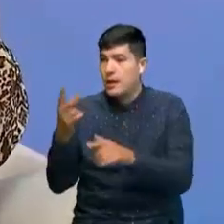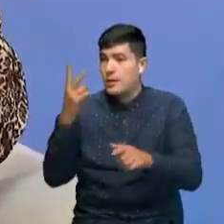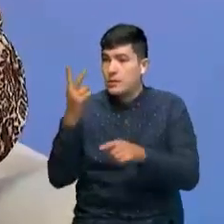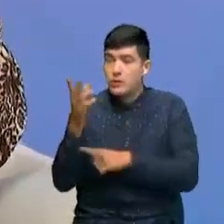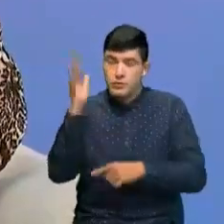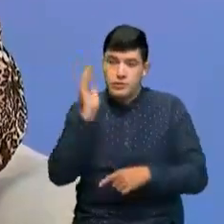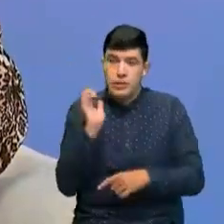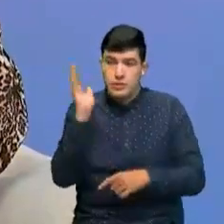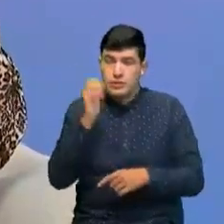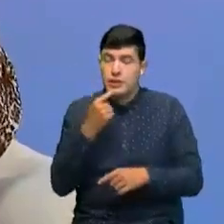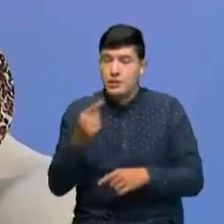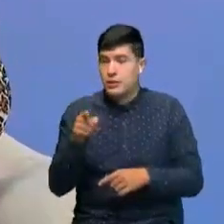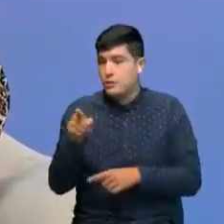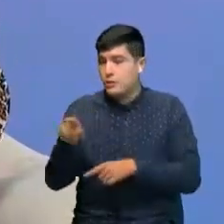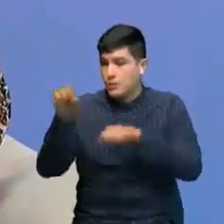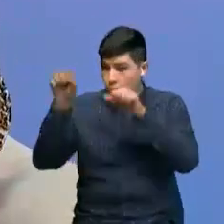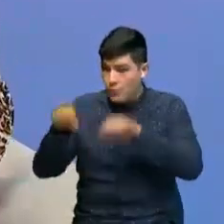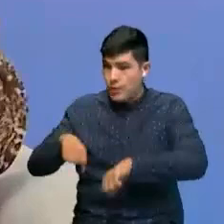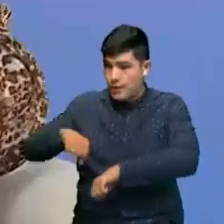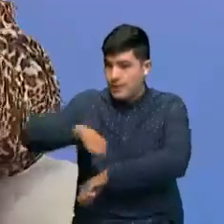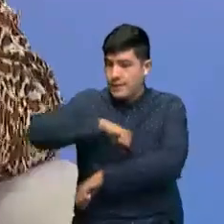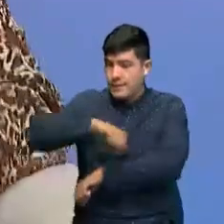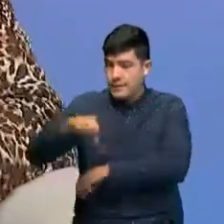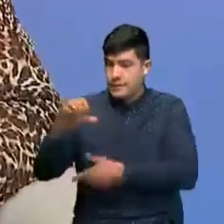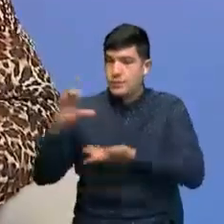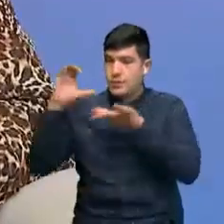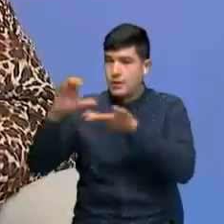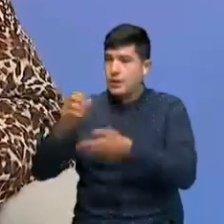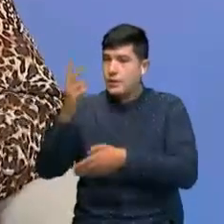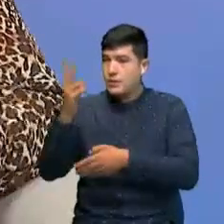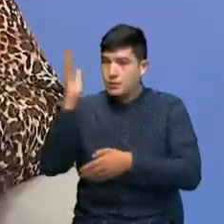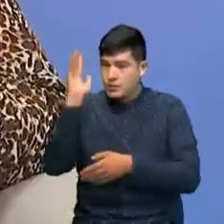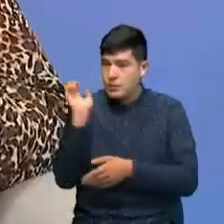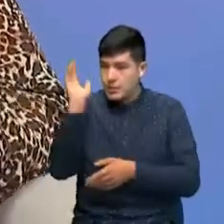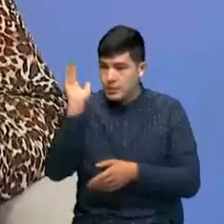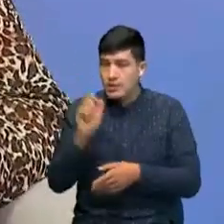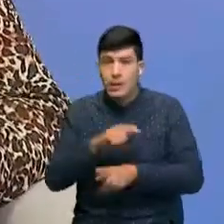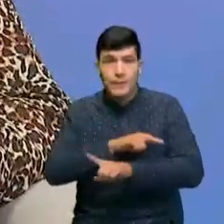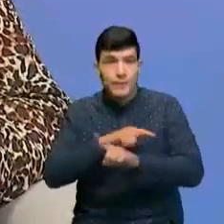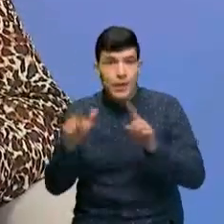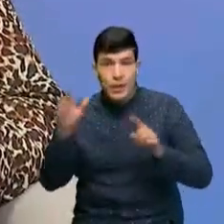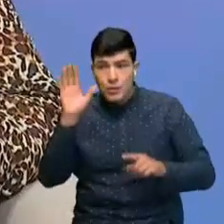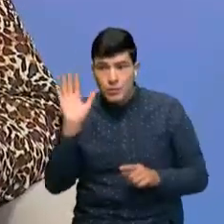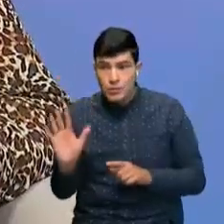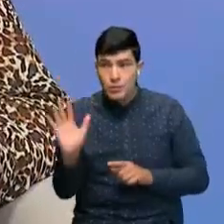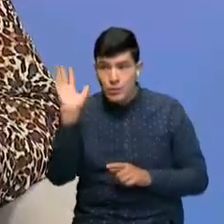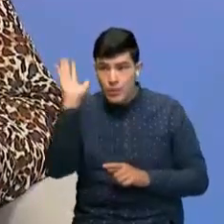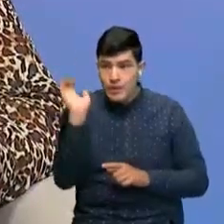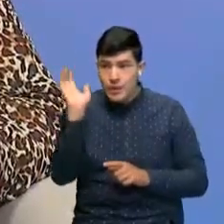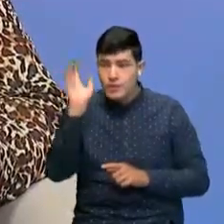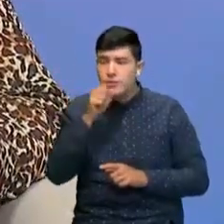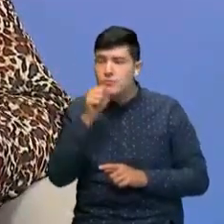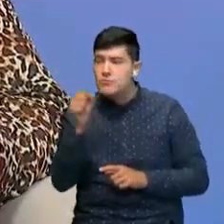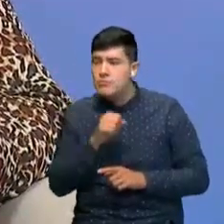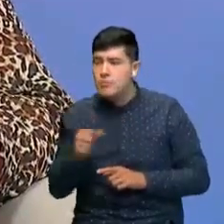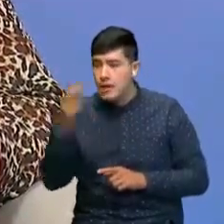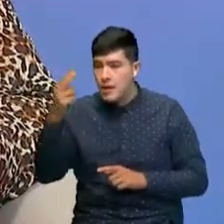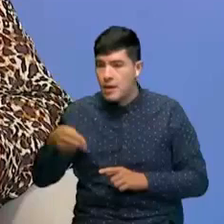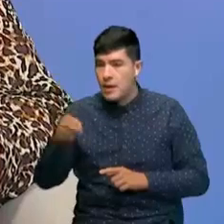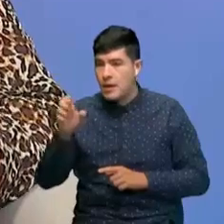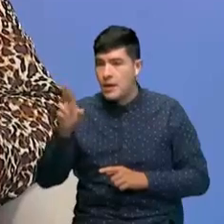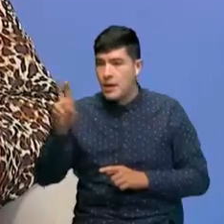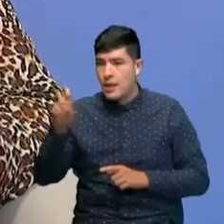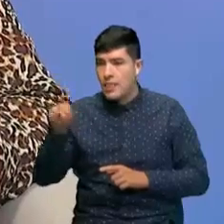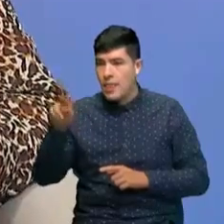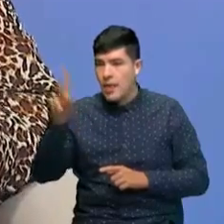pensiones, es decir, podría tener derecho a esas dos pensiones. Pero si la pensión de vejez de don Hernando es por